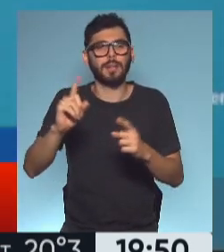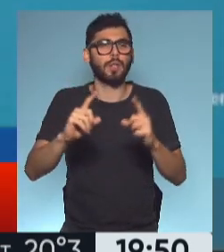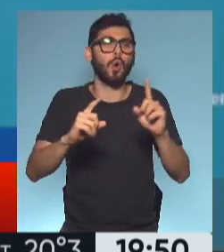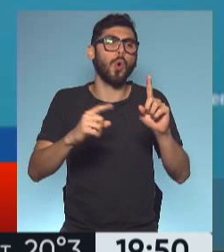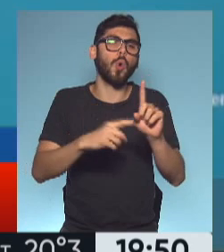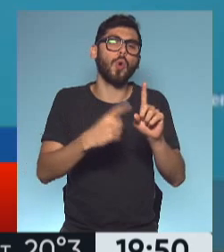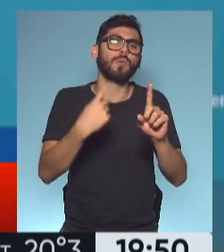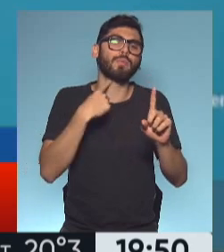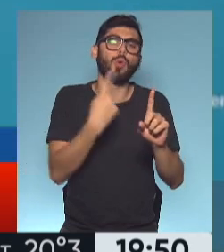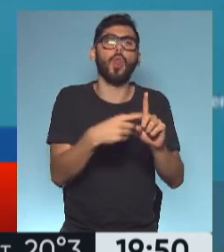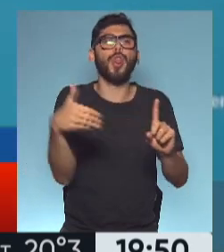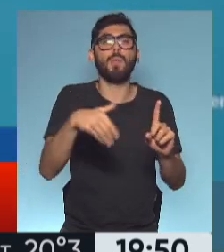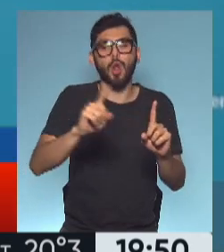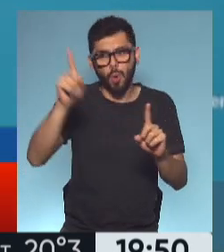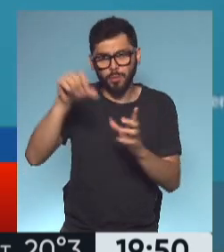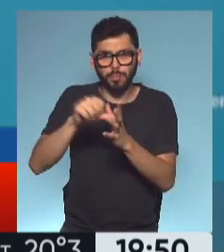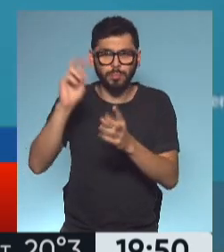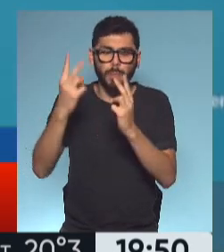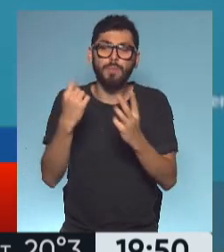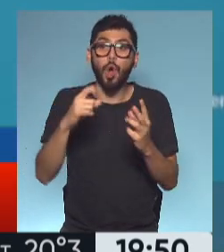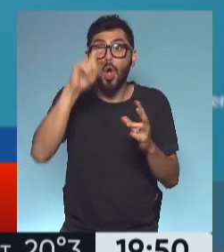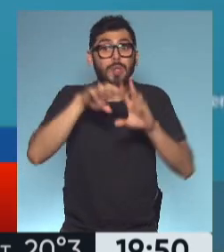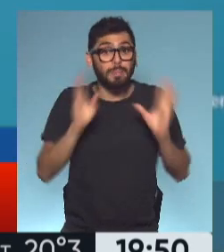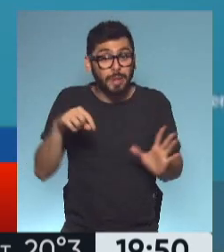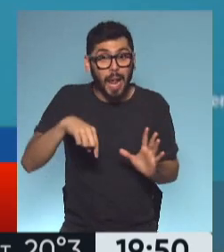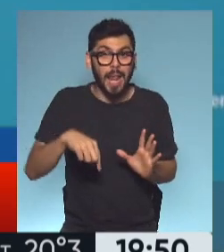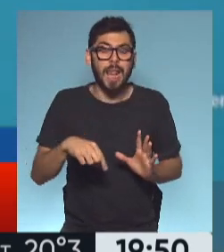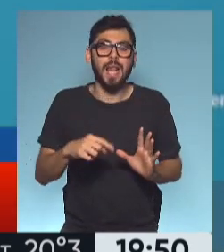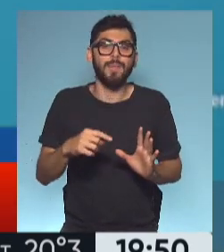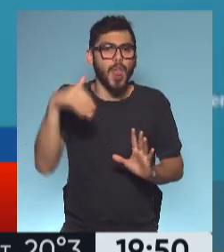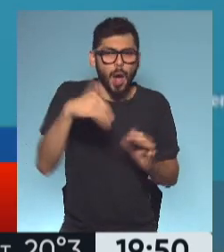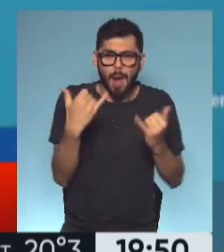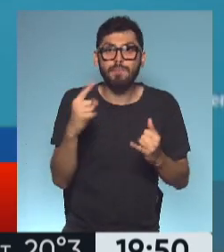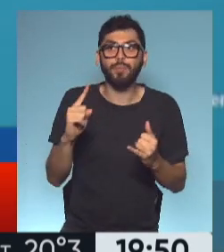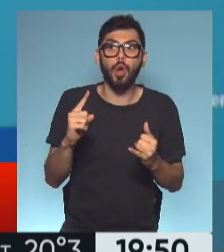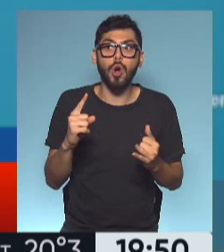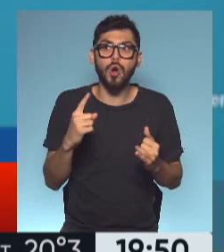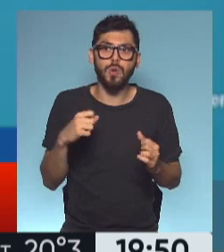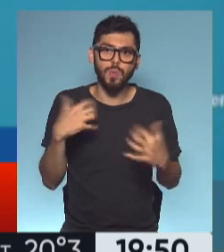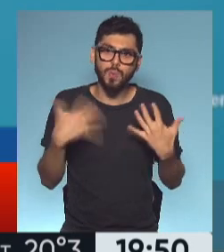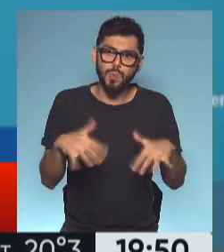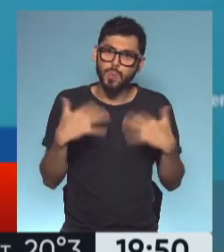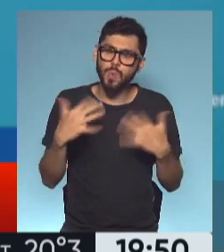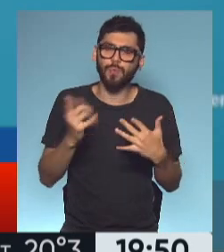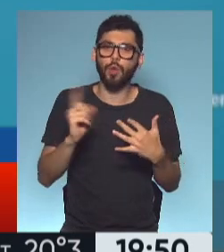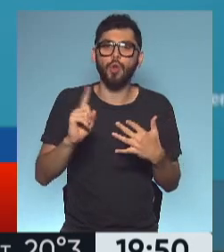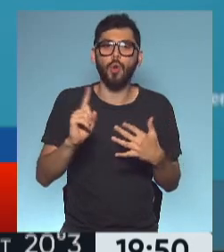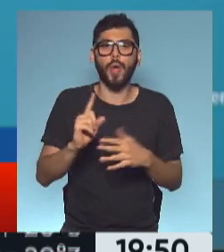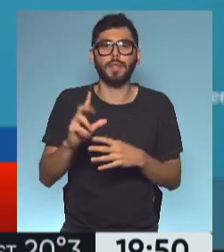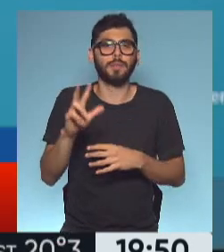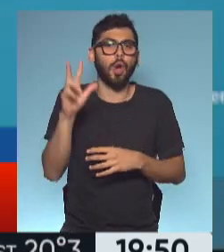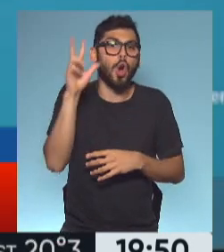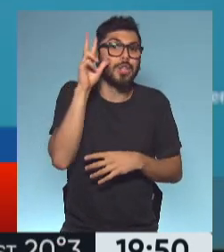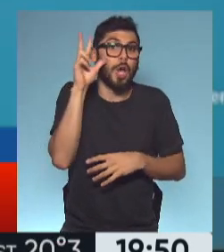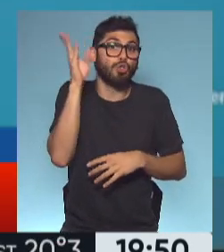que alguien tiene una demora, pero el sistema está muy tenso. El sistema está tremendamente tenso, no puede operar a niveles del